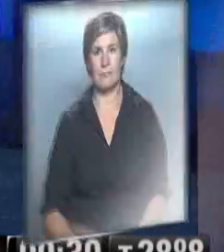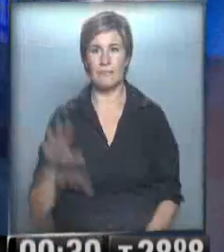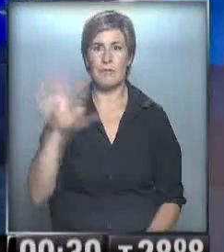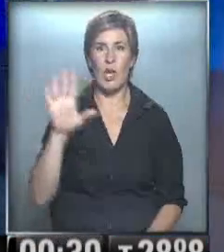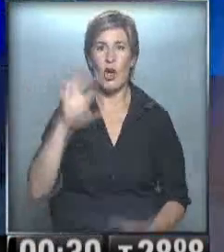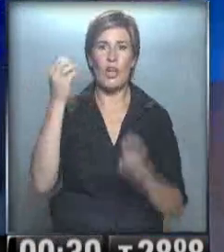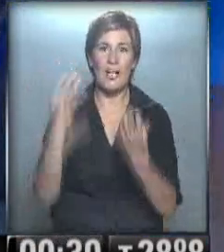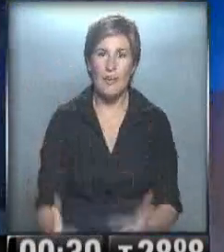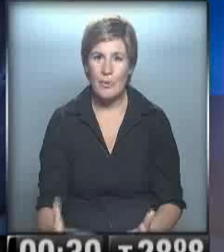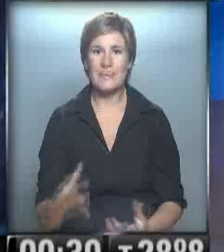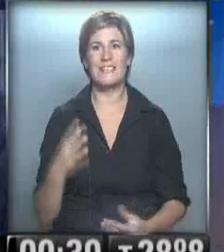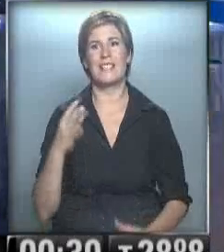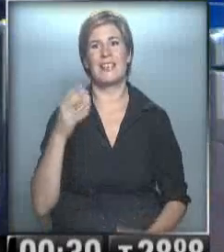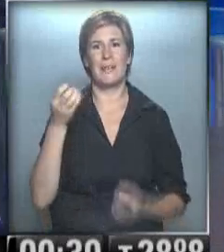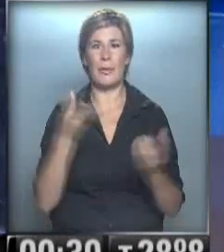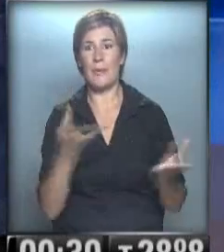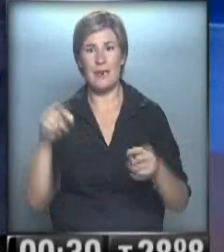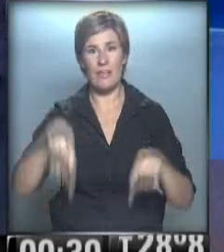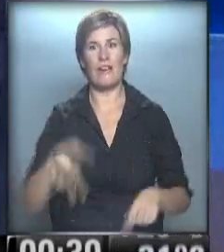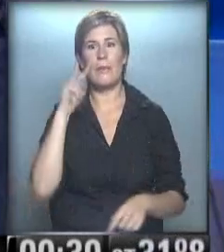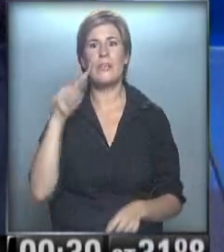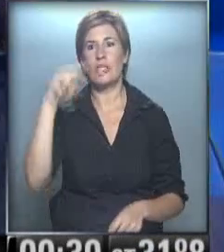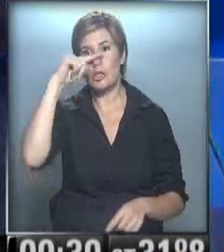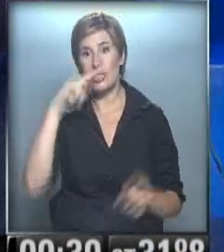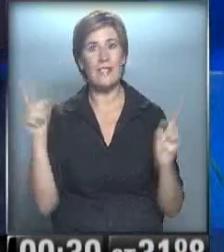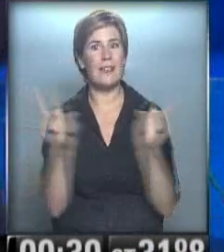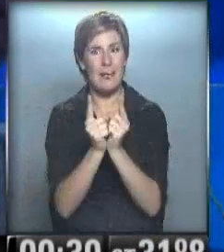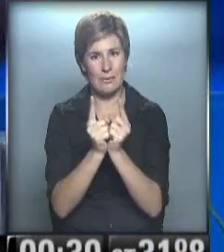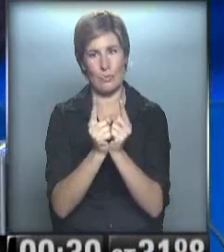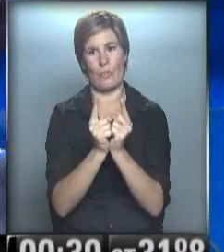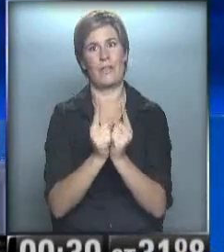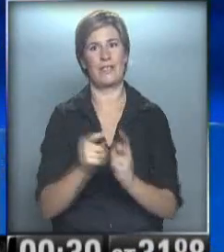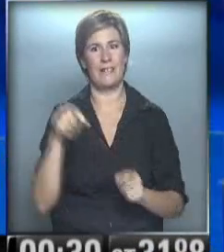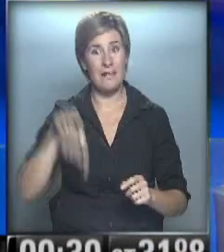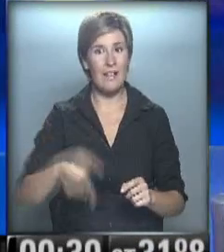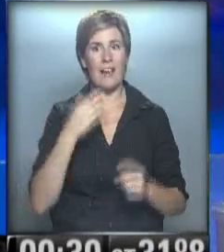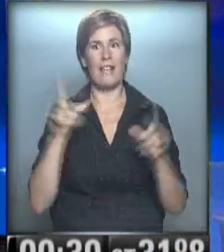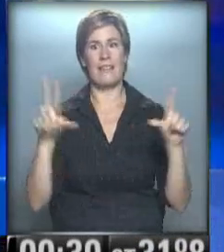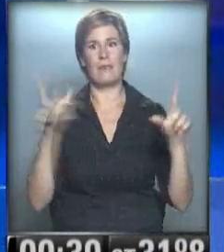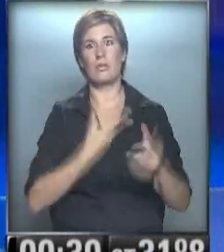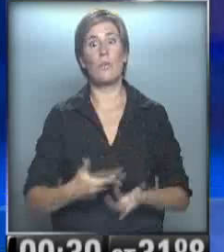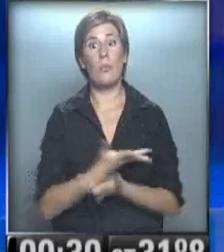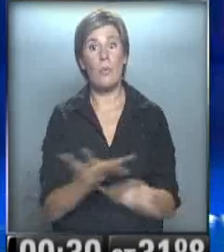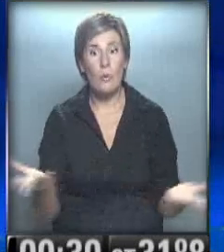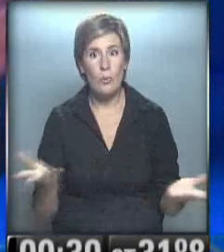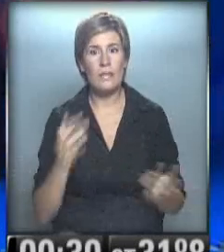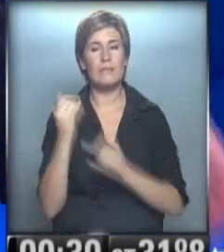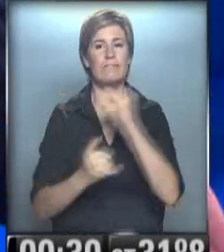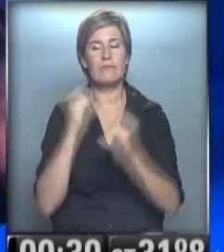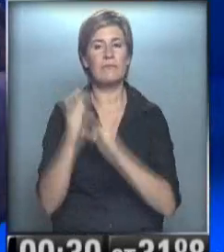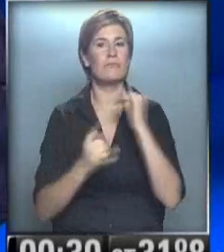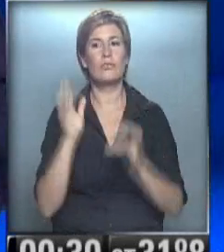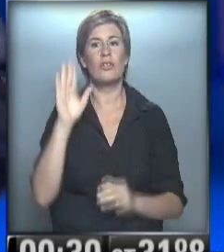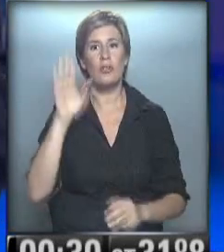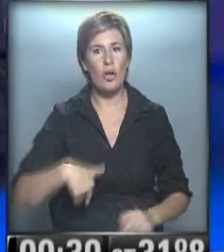Hola, ¿cómo están? Muy, pero muy buenas noches. Bienvenidos a Visión 7 Resumen. Estaremos aquí en la televisión pública brindándole toda la información,